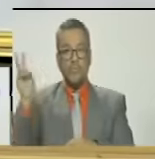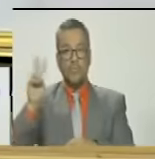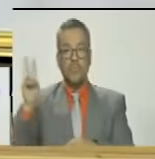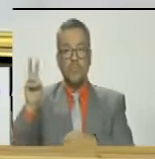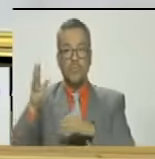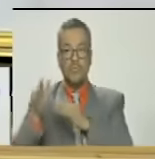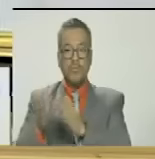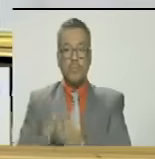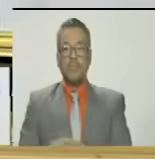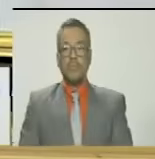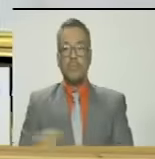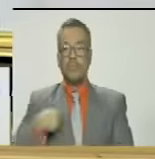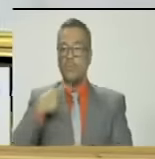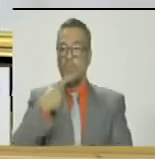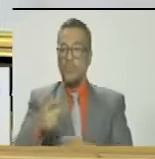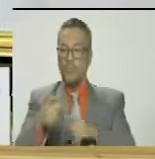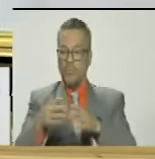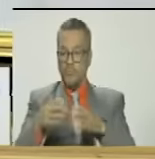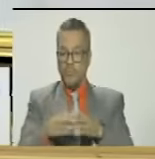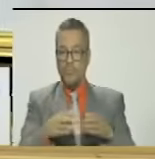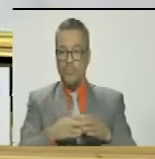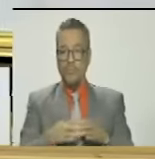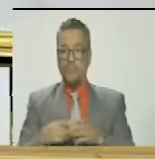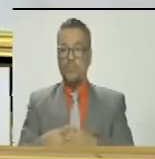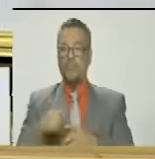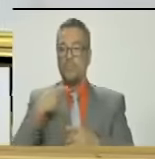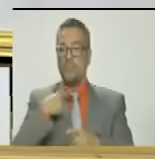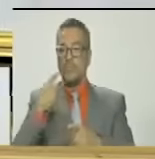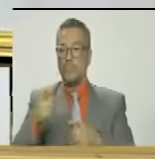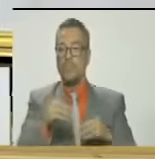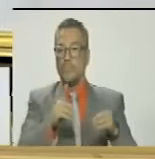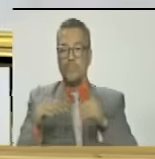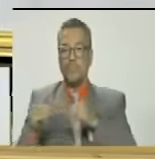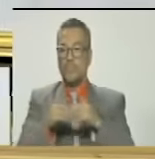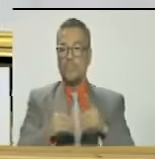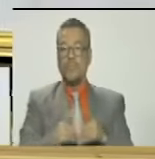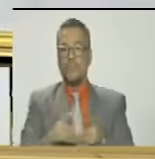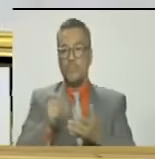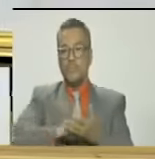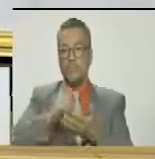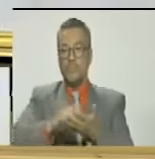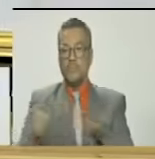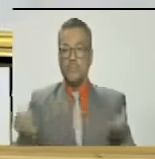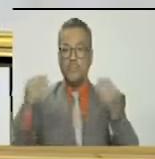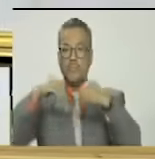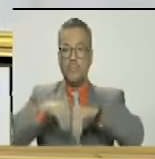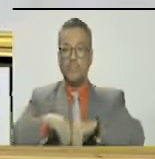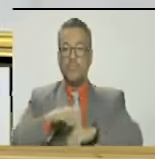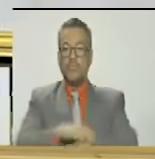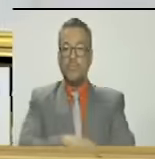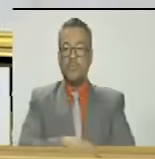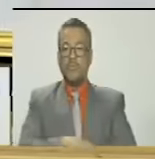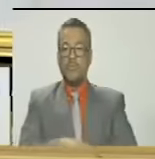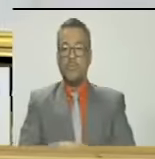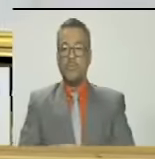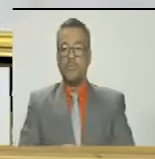venezolana que piden reuniones y piden diálogos y firman acuerdos.